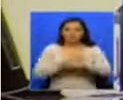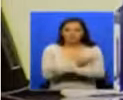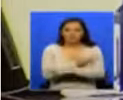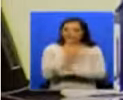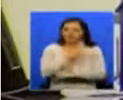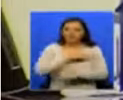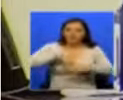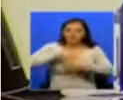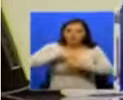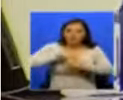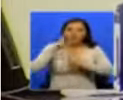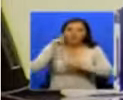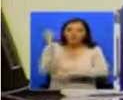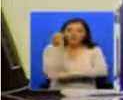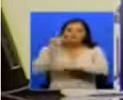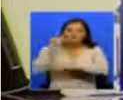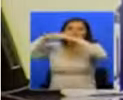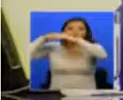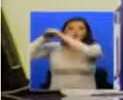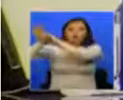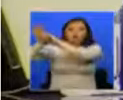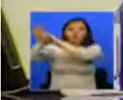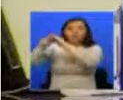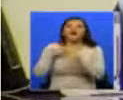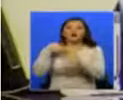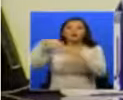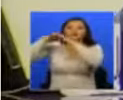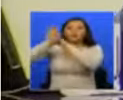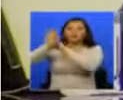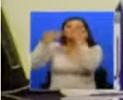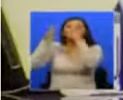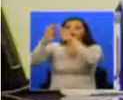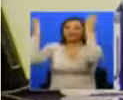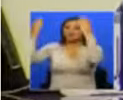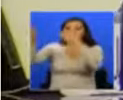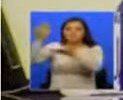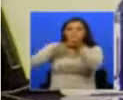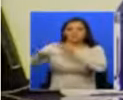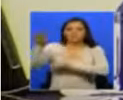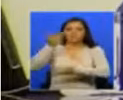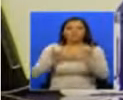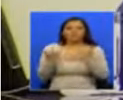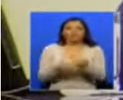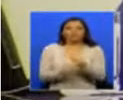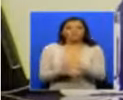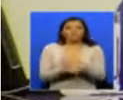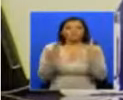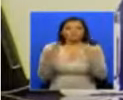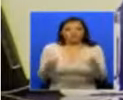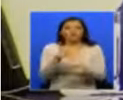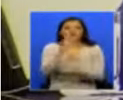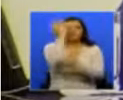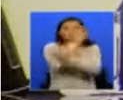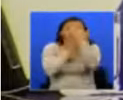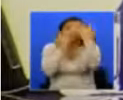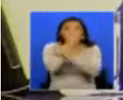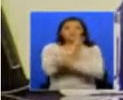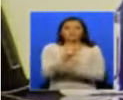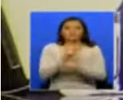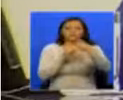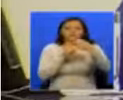que nosotros buscamos y que están funcionando en estos momentos. Pero para no engañar al país, mire, el país tenía dos fondos de